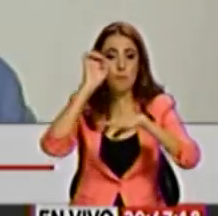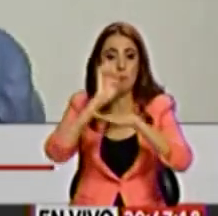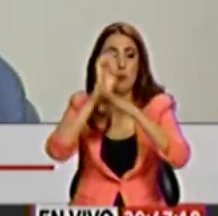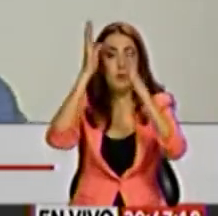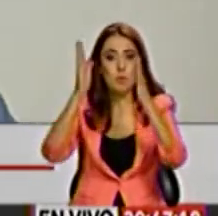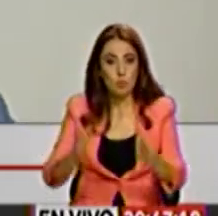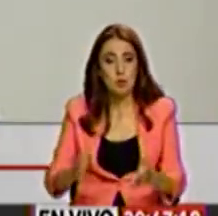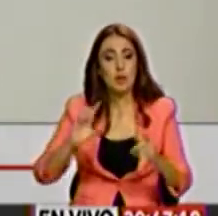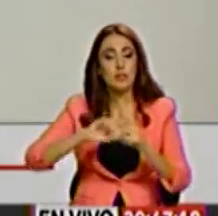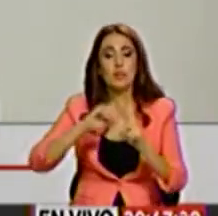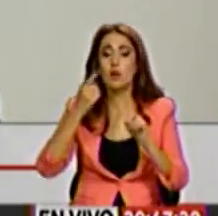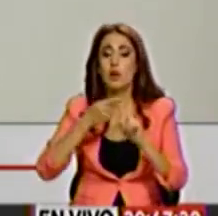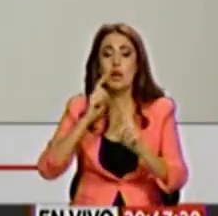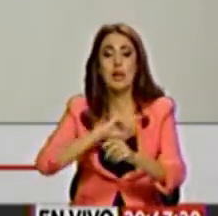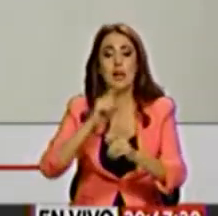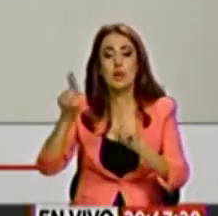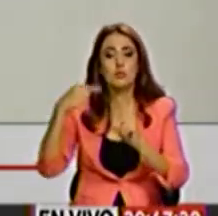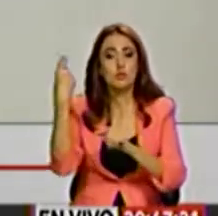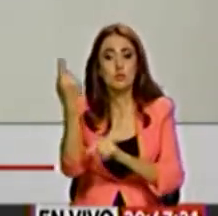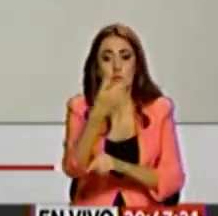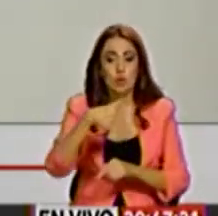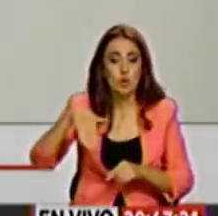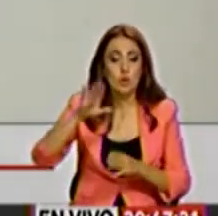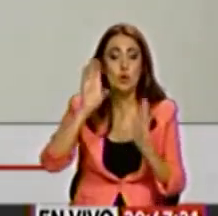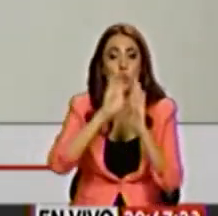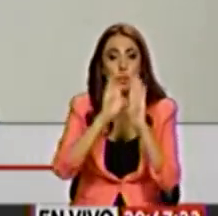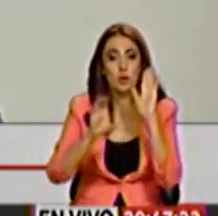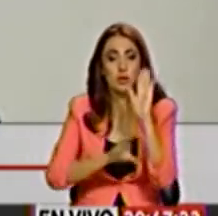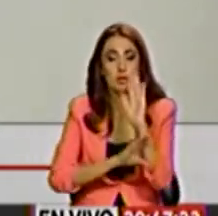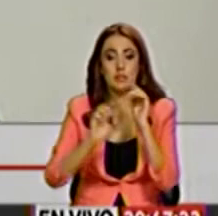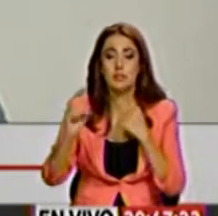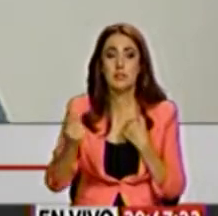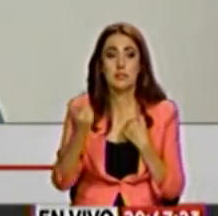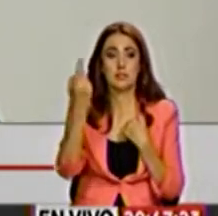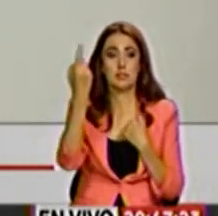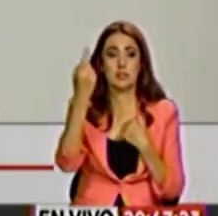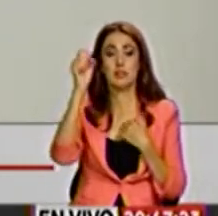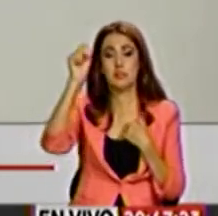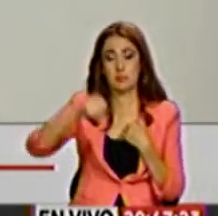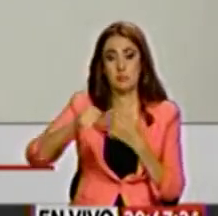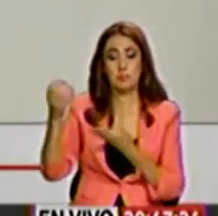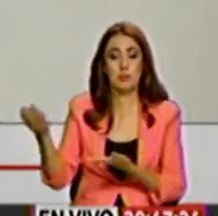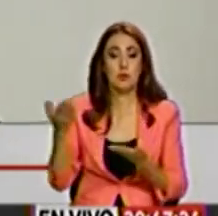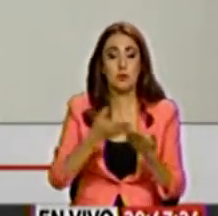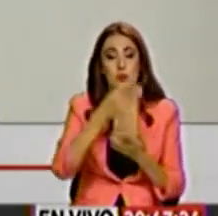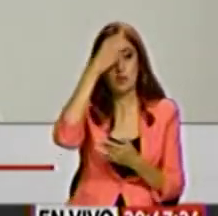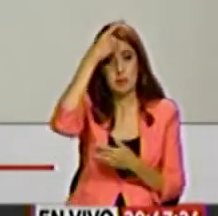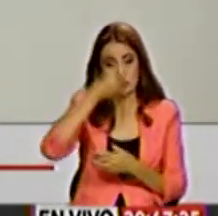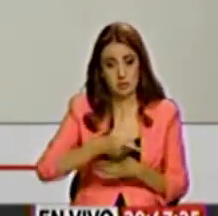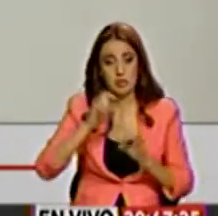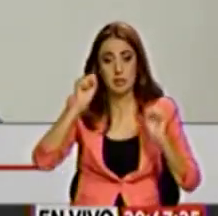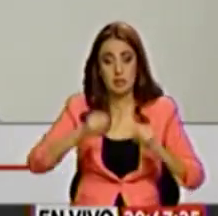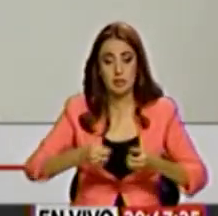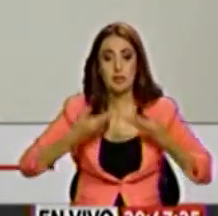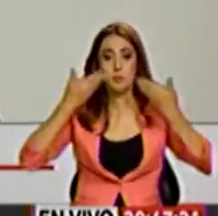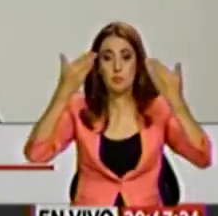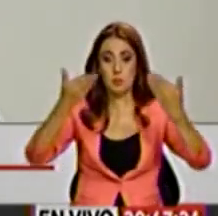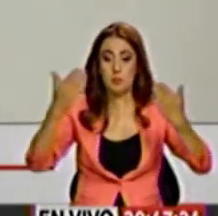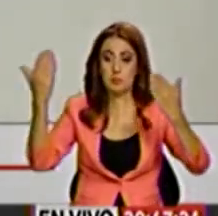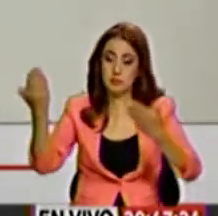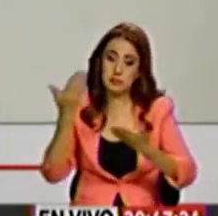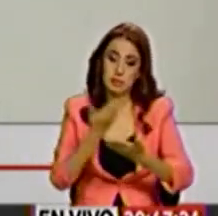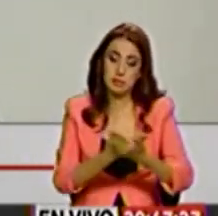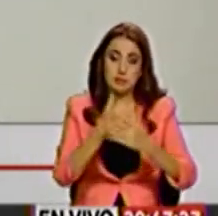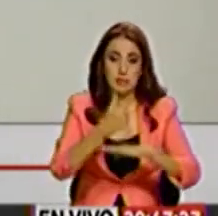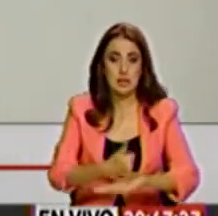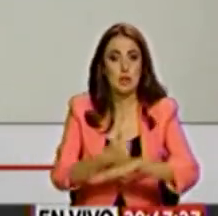poder que existe en este país, porque así la Constitución lo establece, el que podemos decir y permitir que lleguen